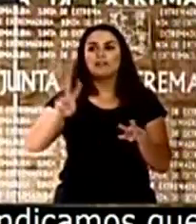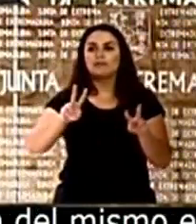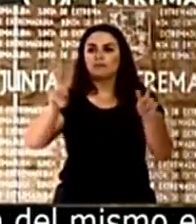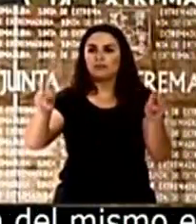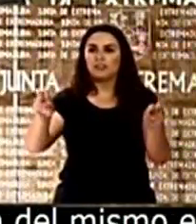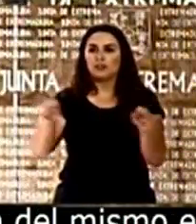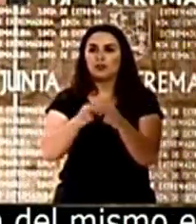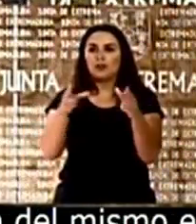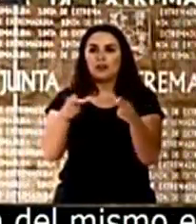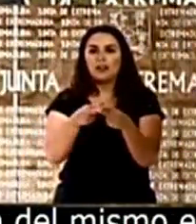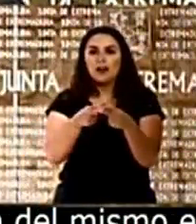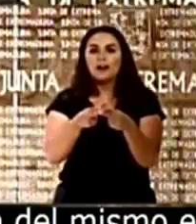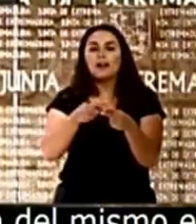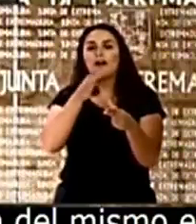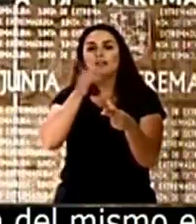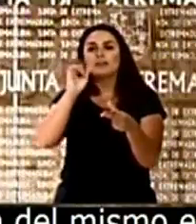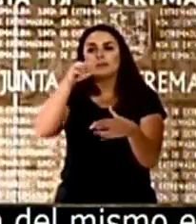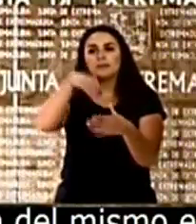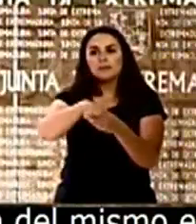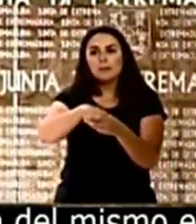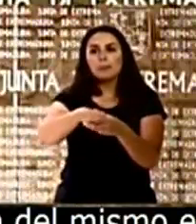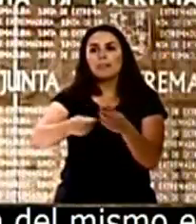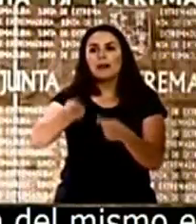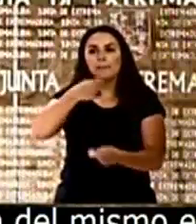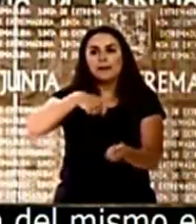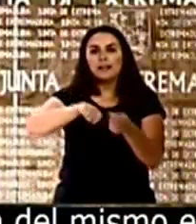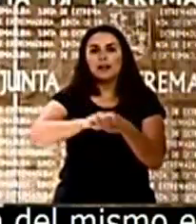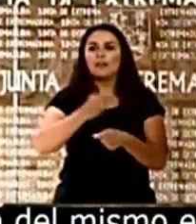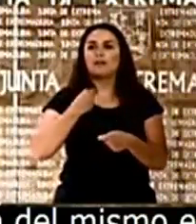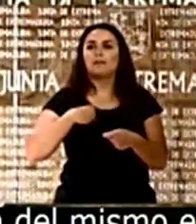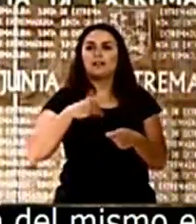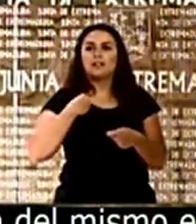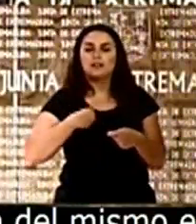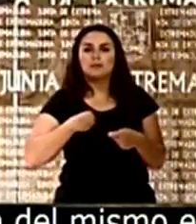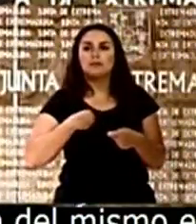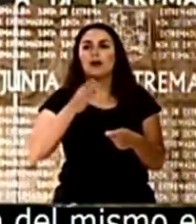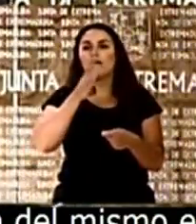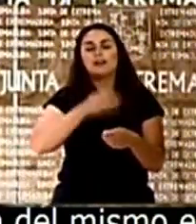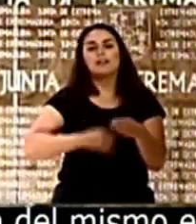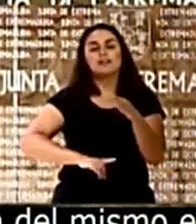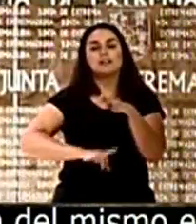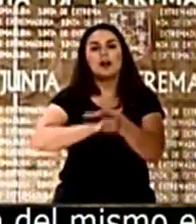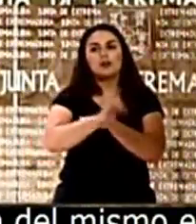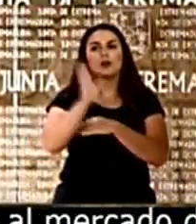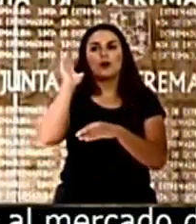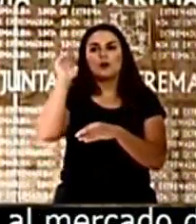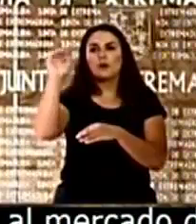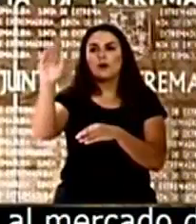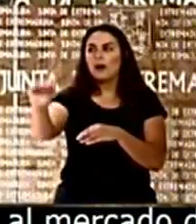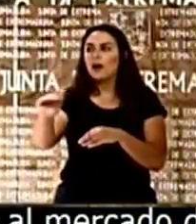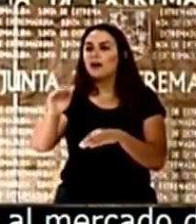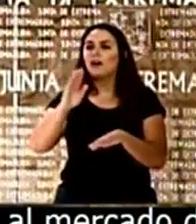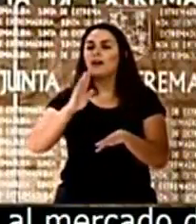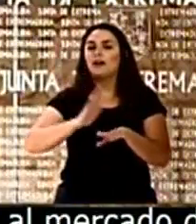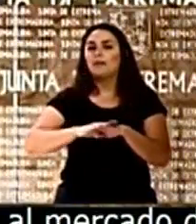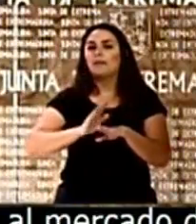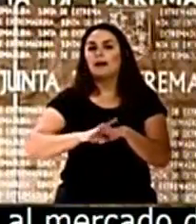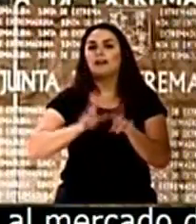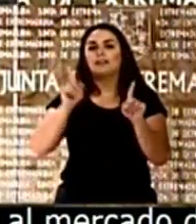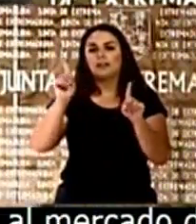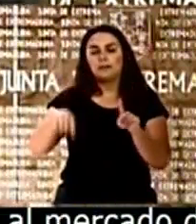para que la mujer se incorpore al mercado de trabajo y que sea el epicentro del desarrollo rural, y para el relevo